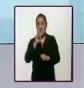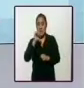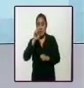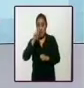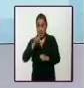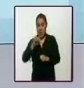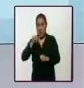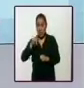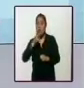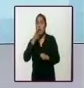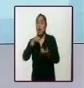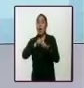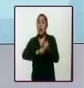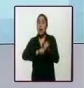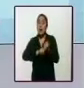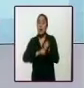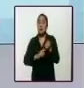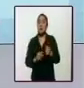de establa negativa,